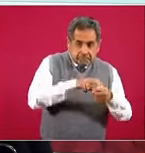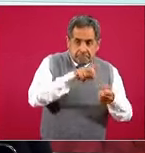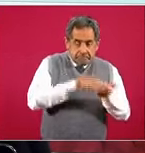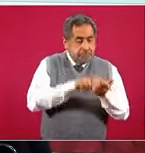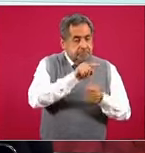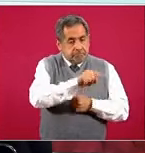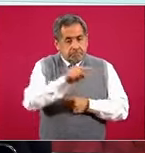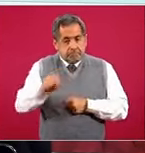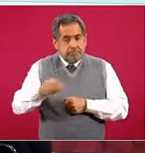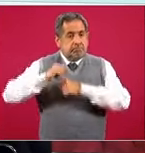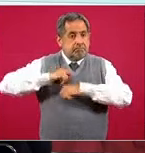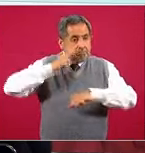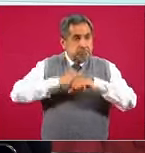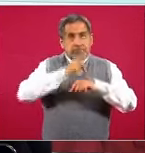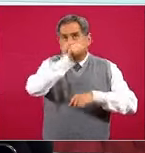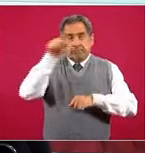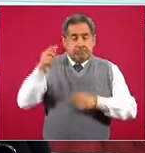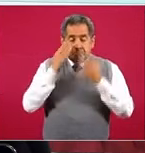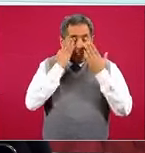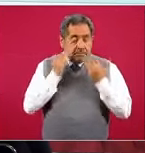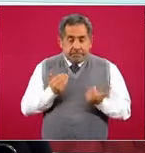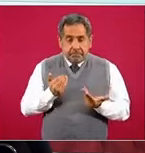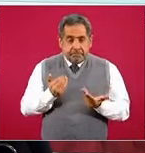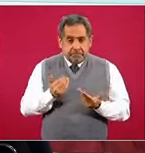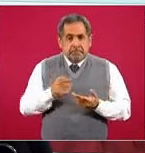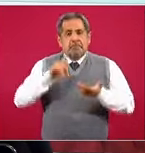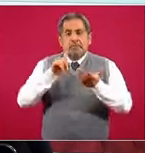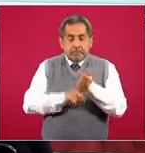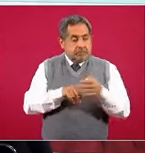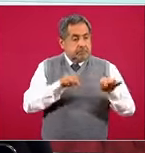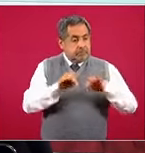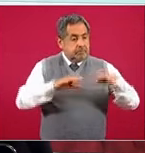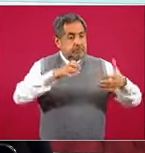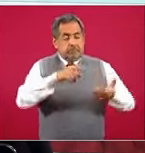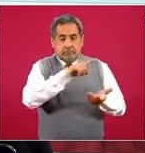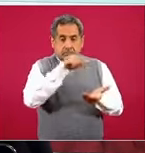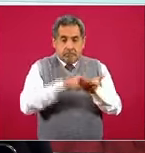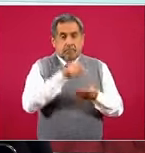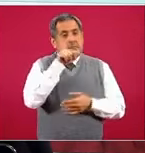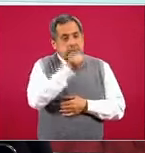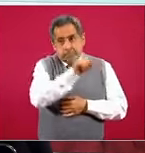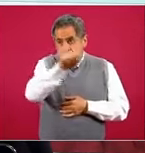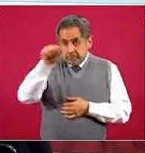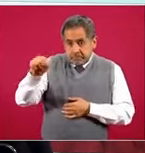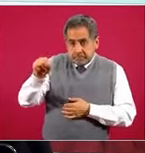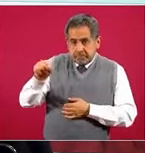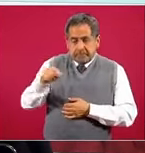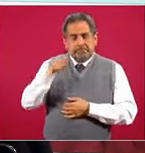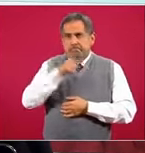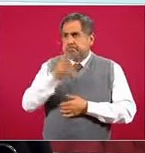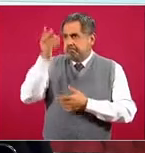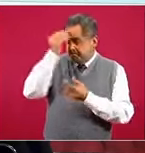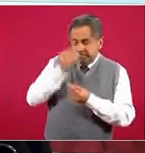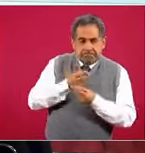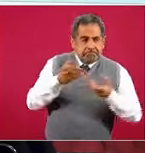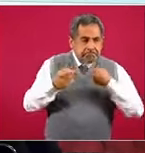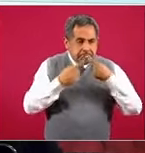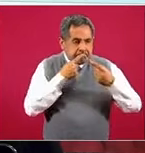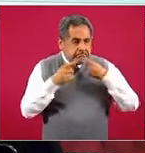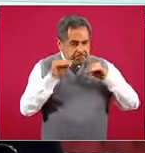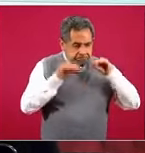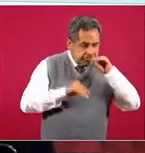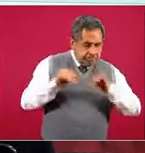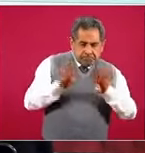salud y en las jurisdicciones. Las personas que trabajan en esos lugares son quienes nutren a los sistemas